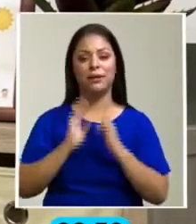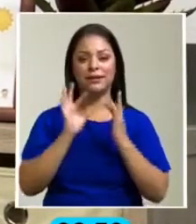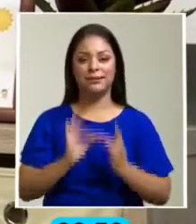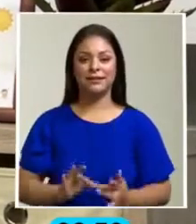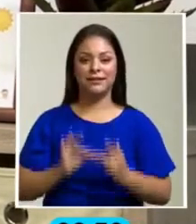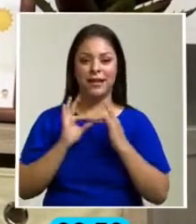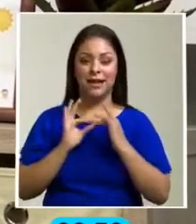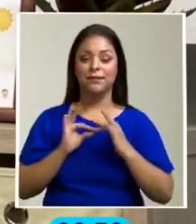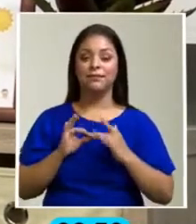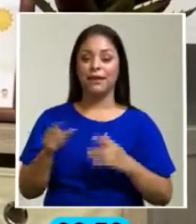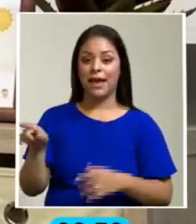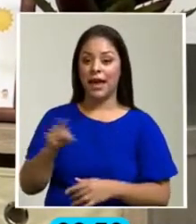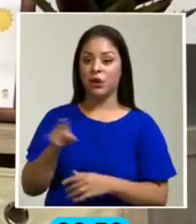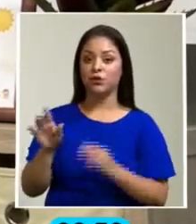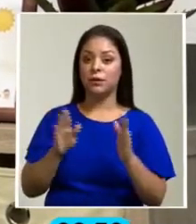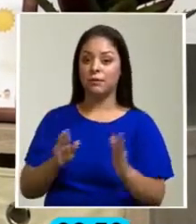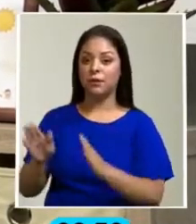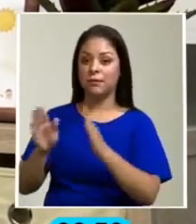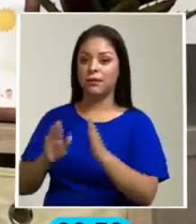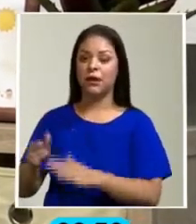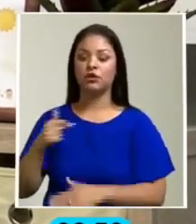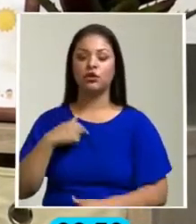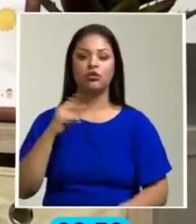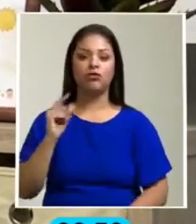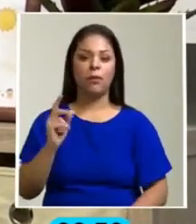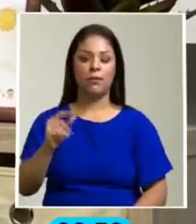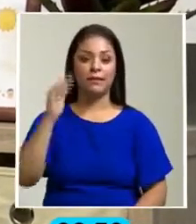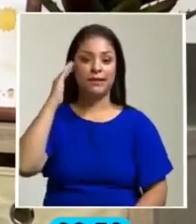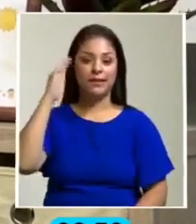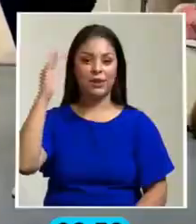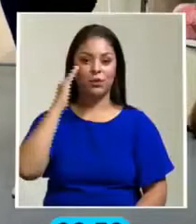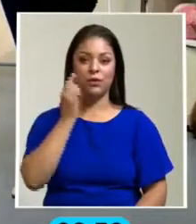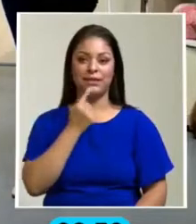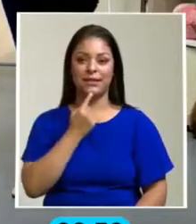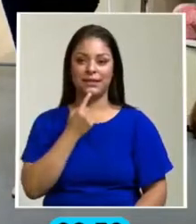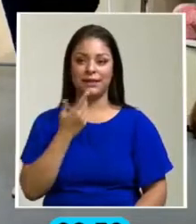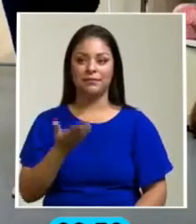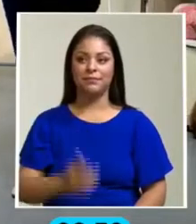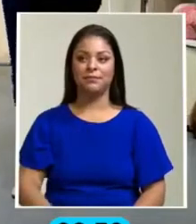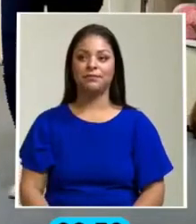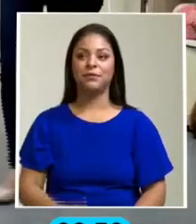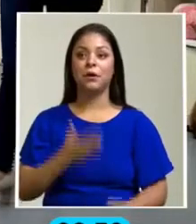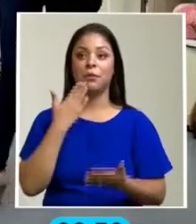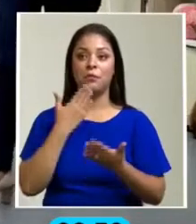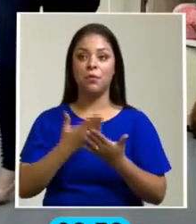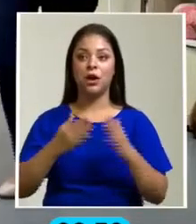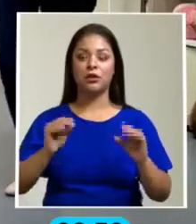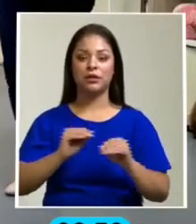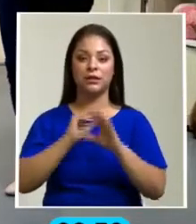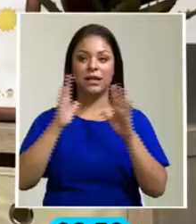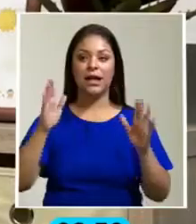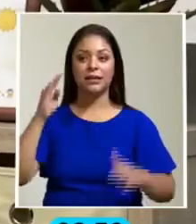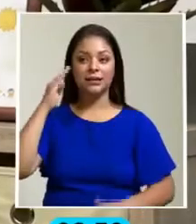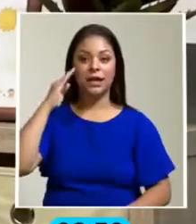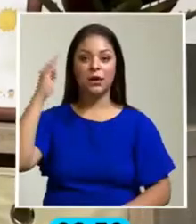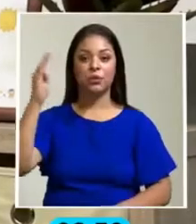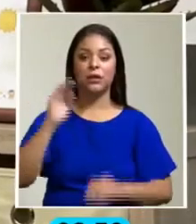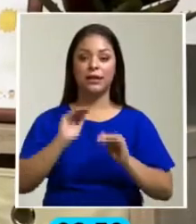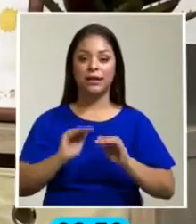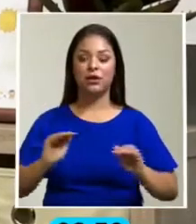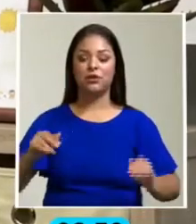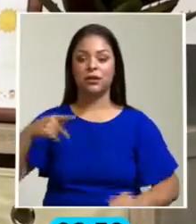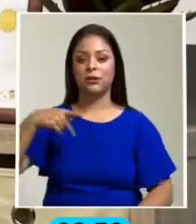Mientras ellos se preparan, yo voy a dar rápidamente unos saluditos y dice, buenos días, un saludo para los niños de Puriscal